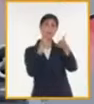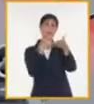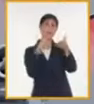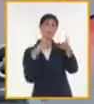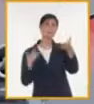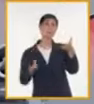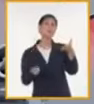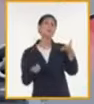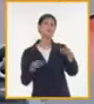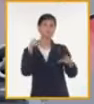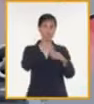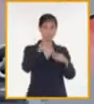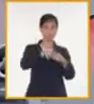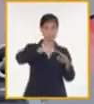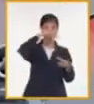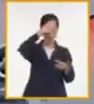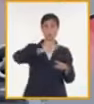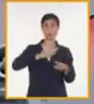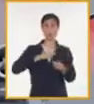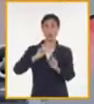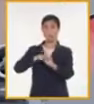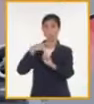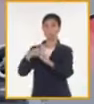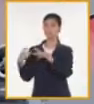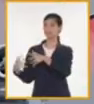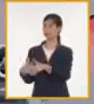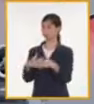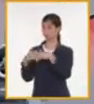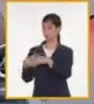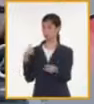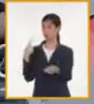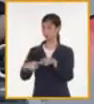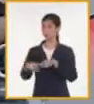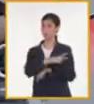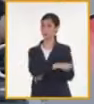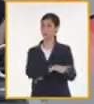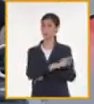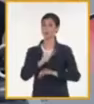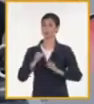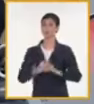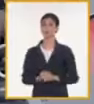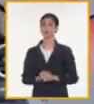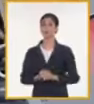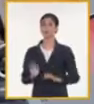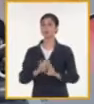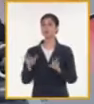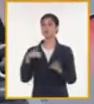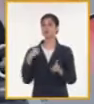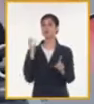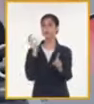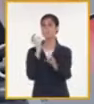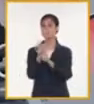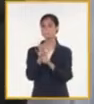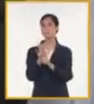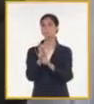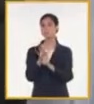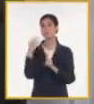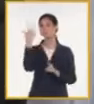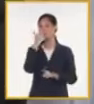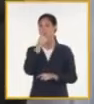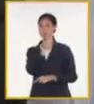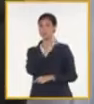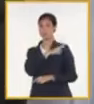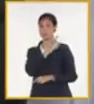de Cuba como fuera de nuestro país a propósito de eso quisiera comenzar pues conversando con el coronel Víctor